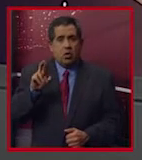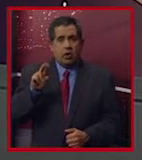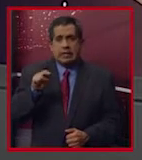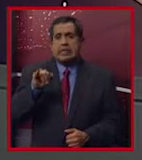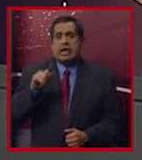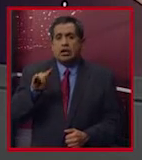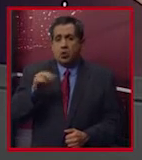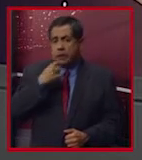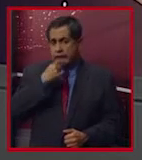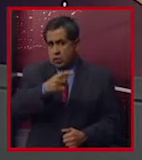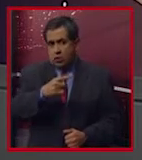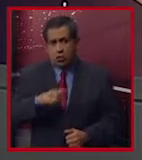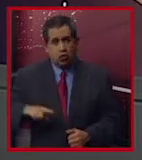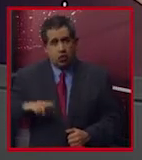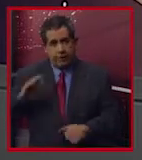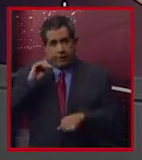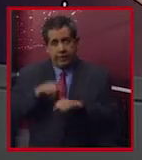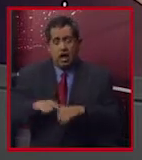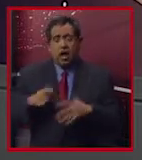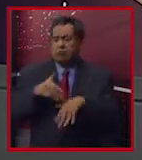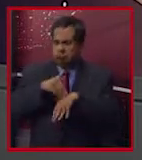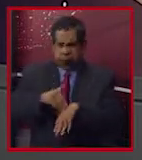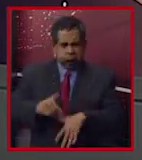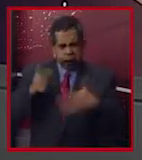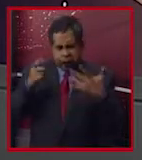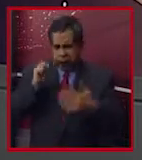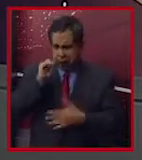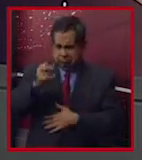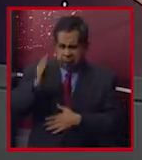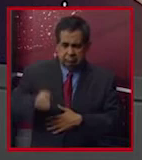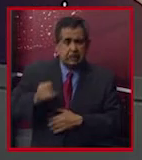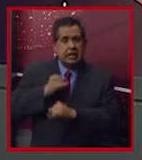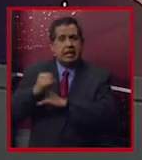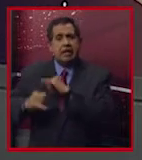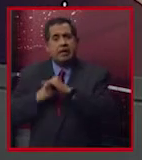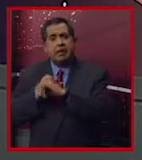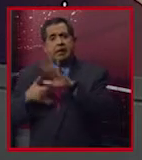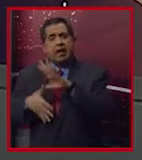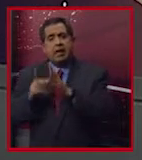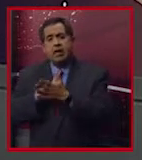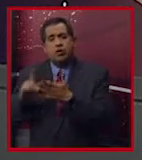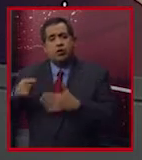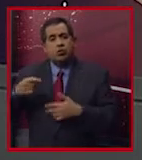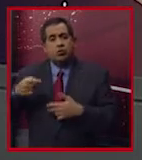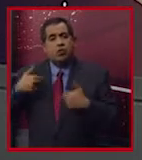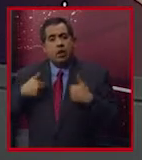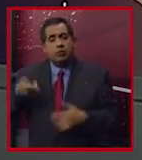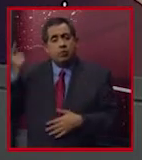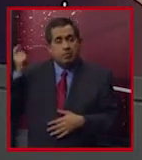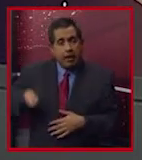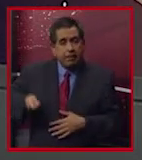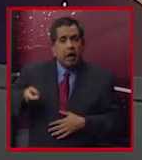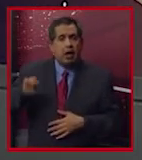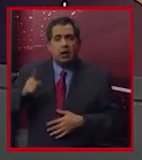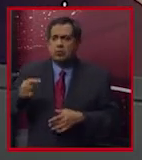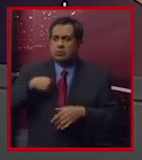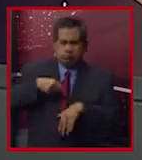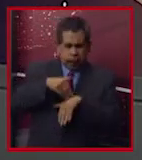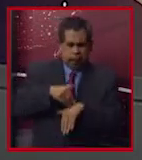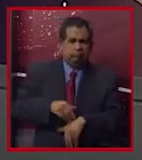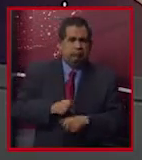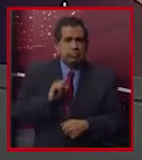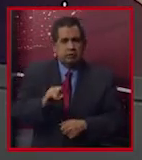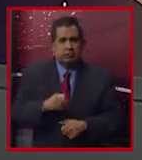destacó que el gobierno federal acató 7 sentencias de la Corte Interamericana de Derechos Humanos. Además, se promulgaron leyes para prevenir